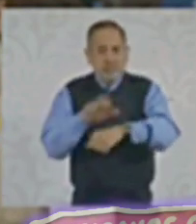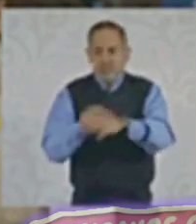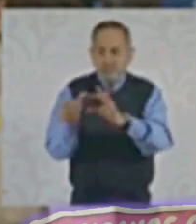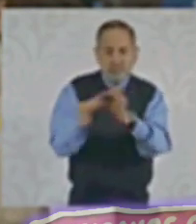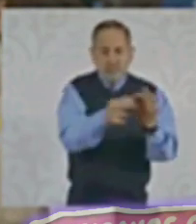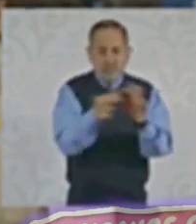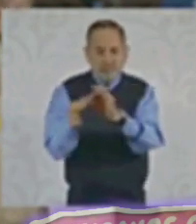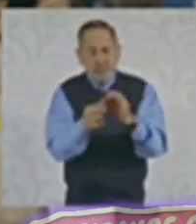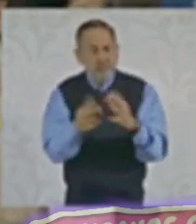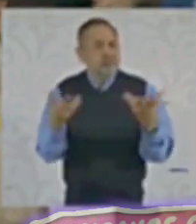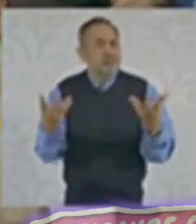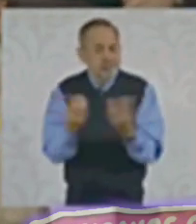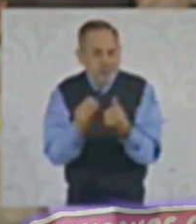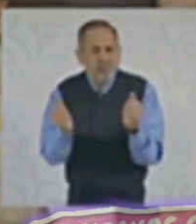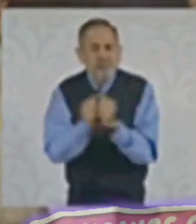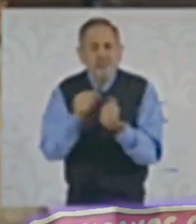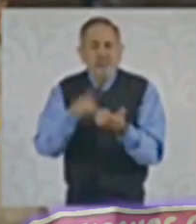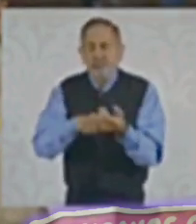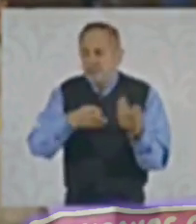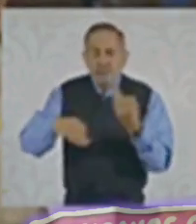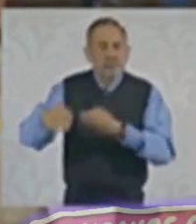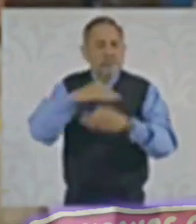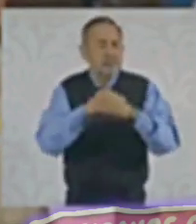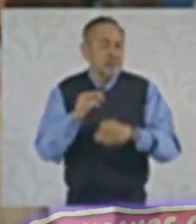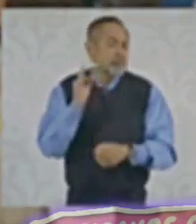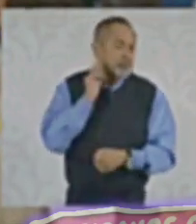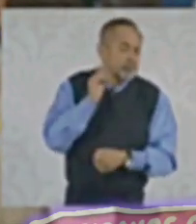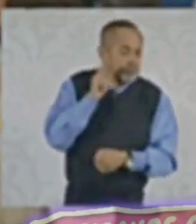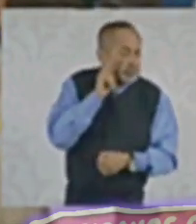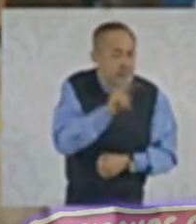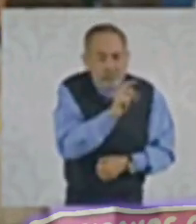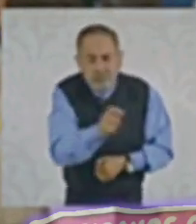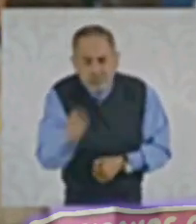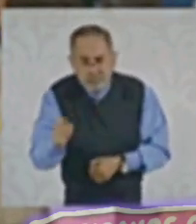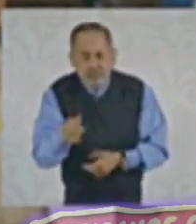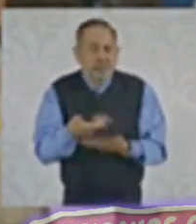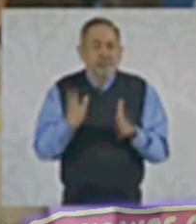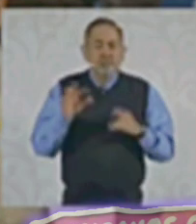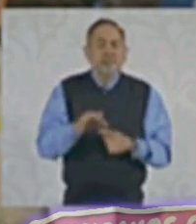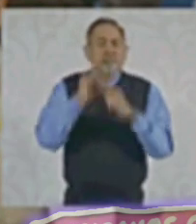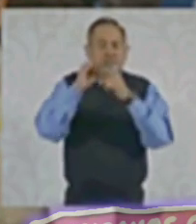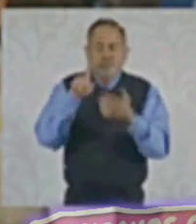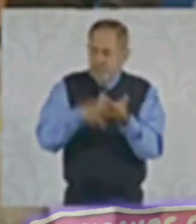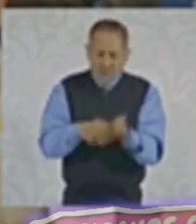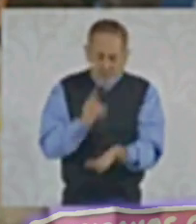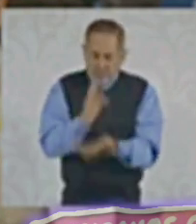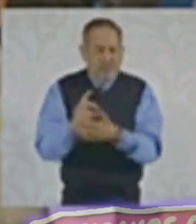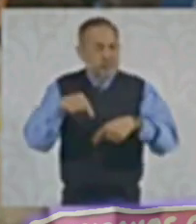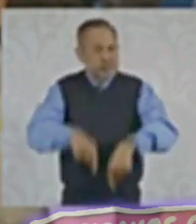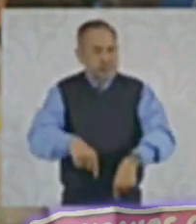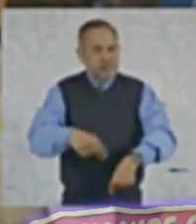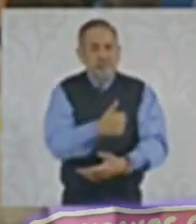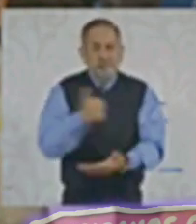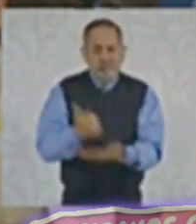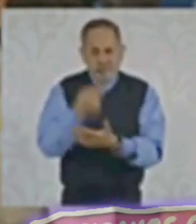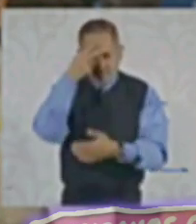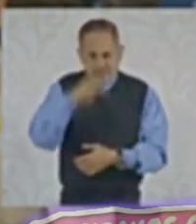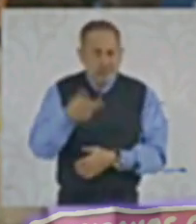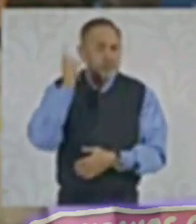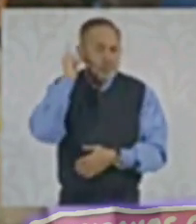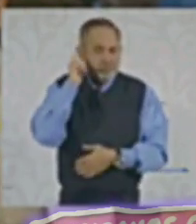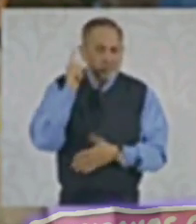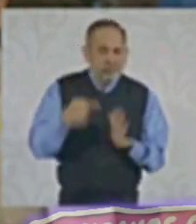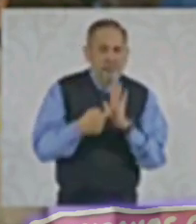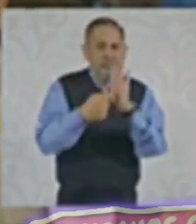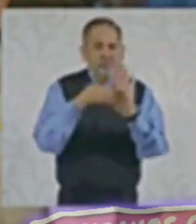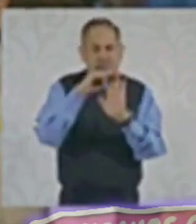lo que acontece al interior de las fiscalías. Y específicamente voy a hablar, vamos a decirlo así, aquí en la Ciudad de México. Insisto, ojalá me permita